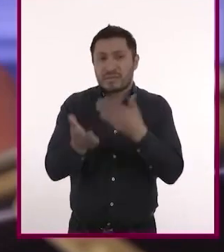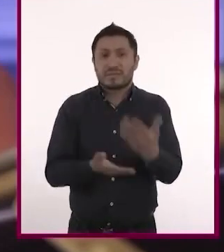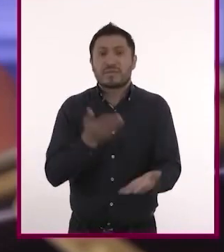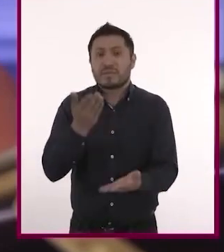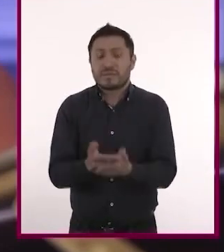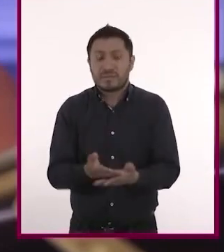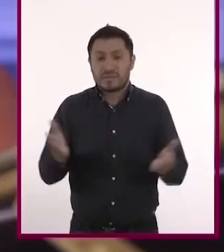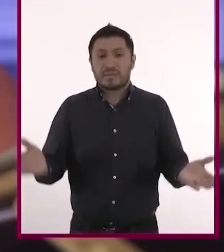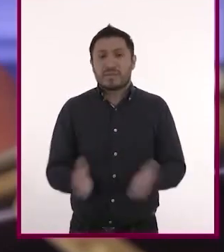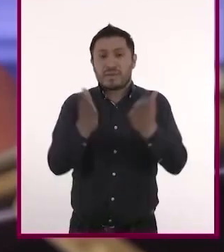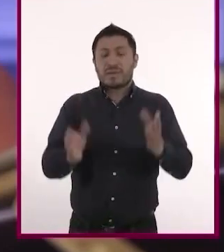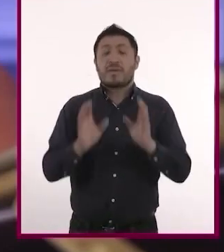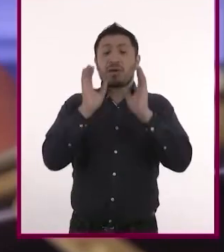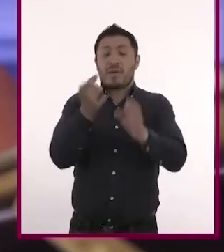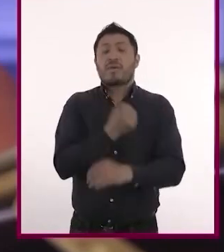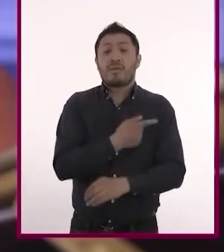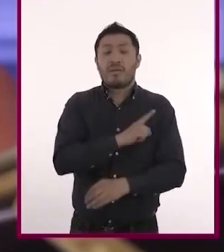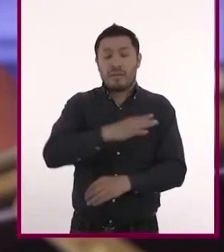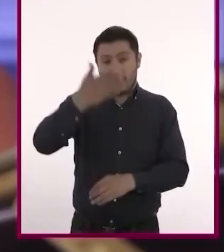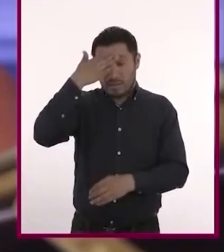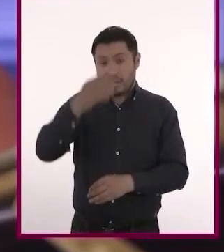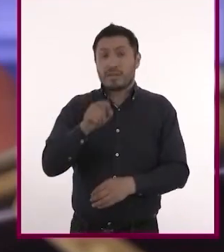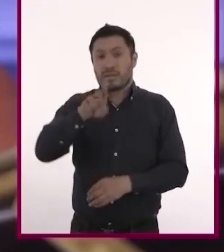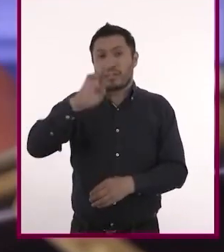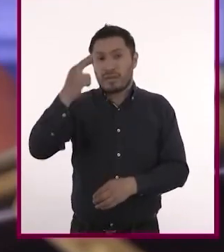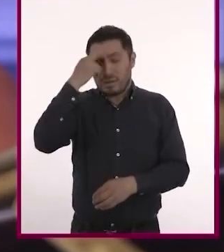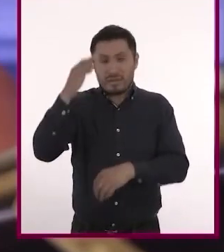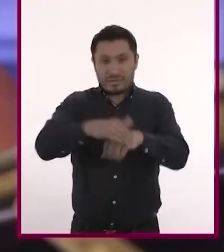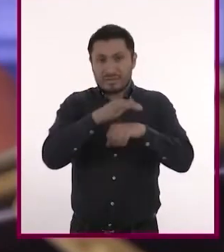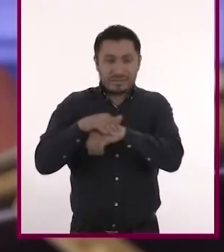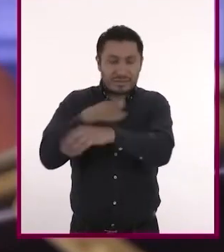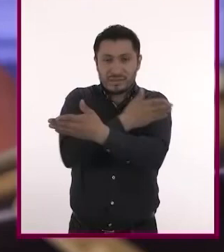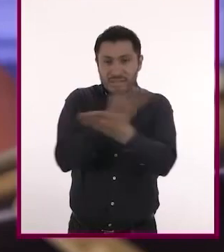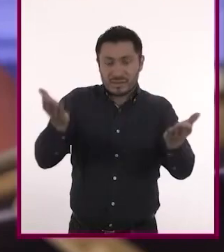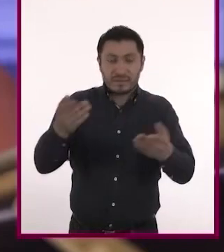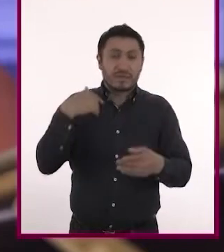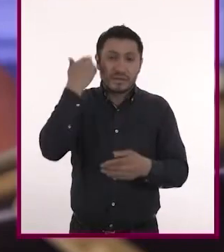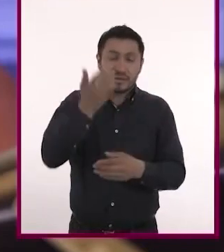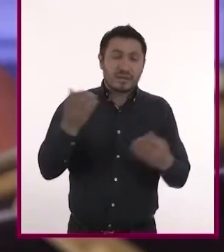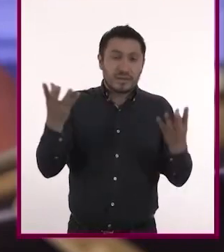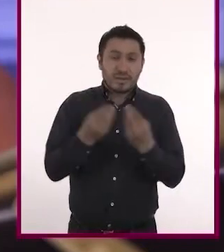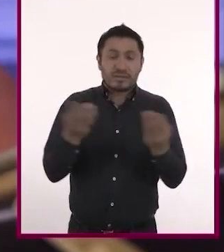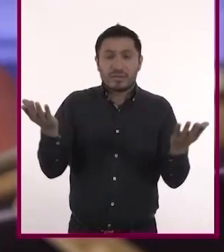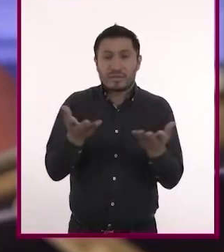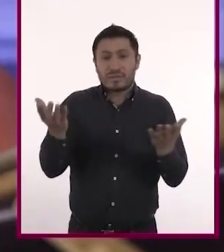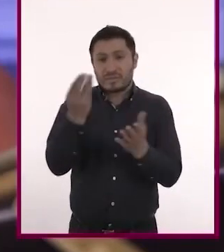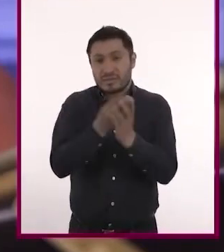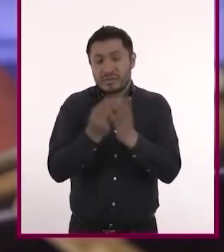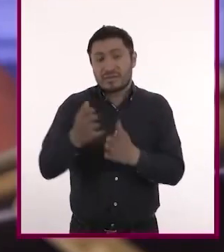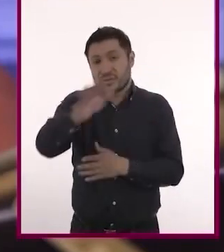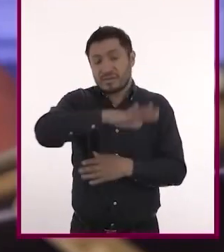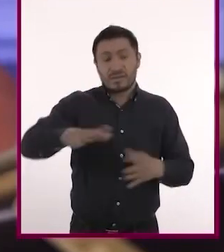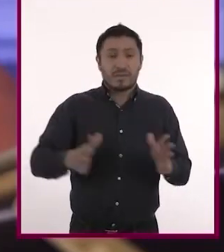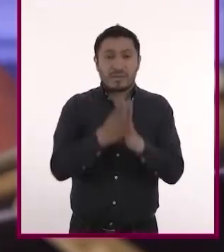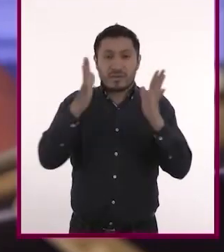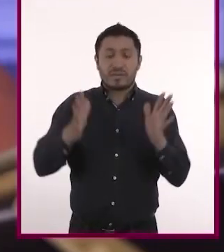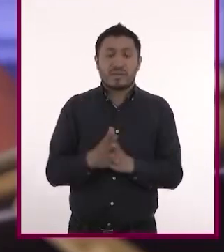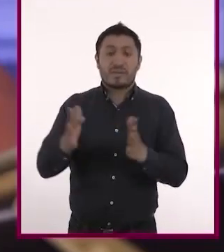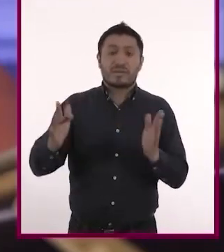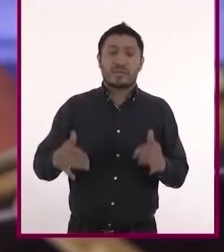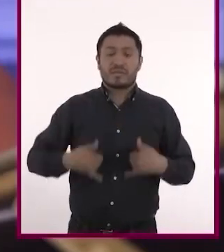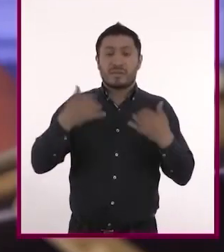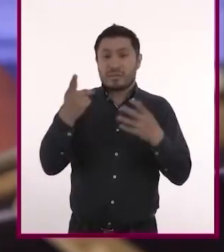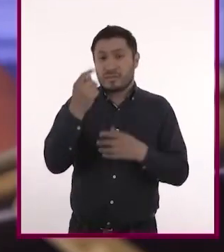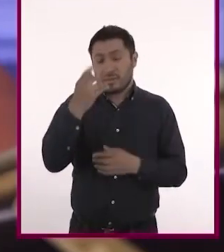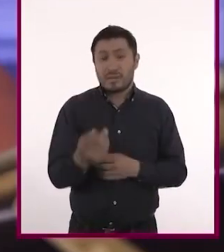servicios que promuevan y atiendan la salud mental. Recuerden, amigas y amigos, que nos gustaría hacer este programa con ustedes. Participen con Jóvenes en TV,